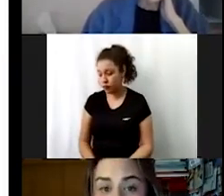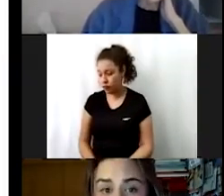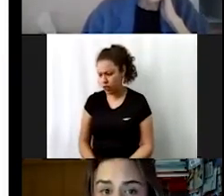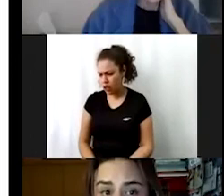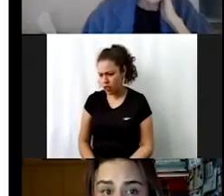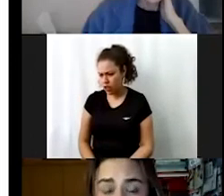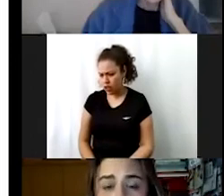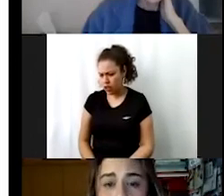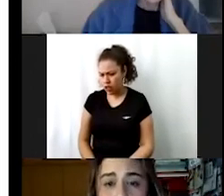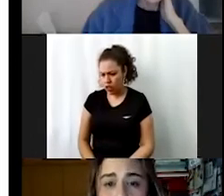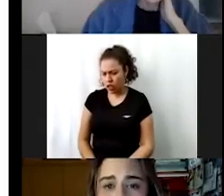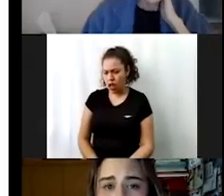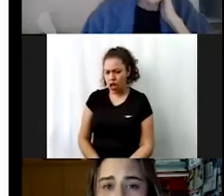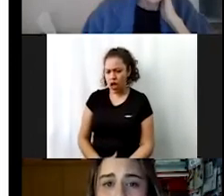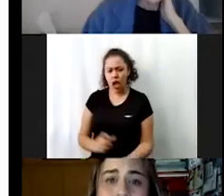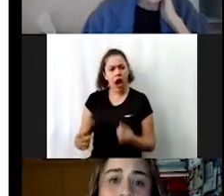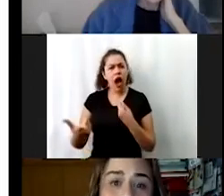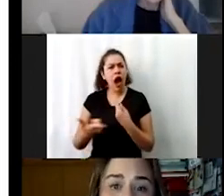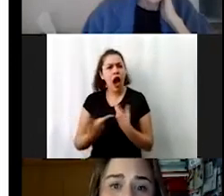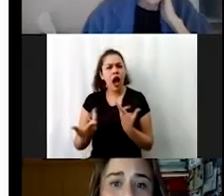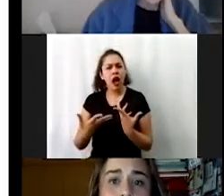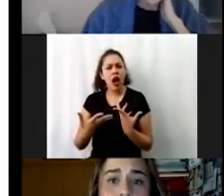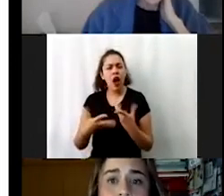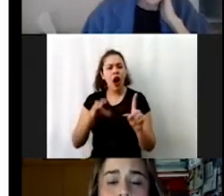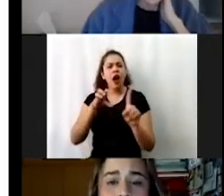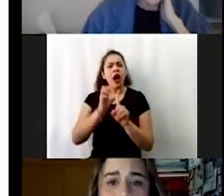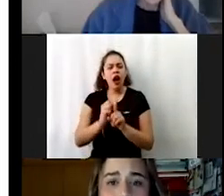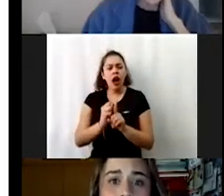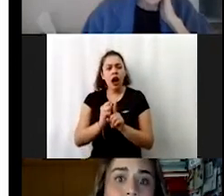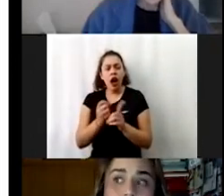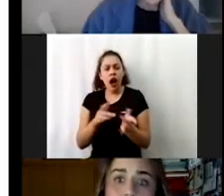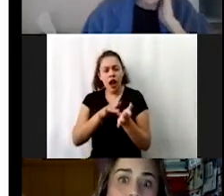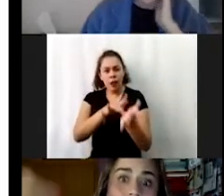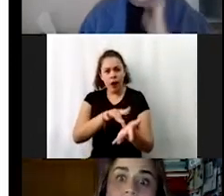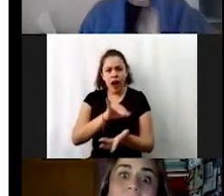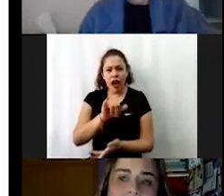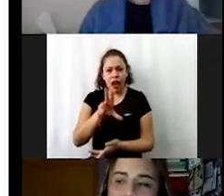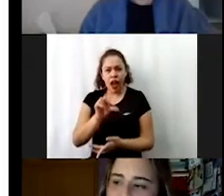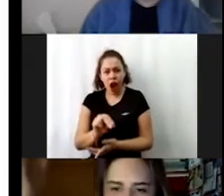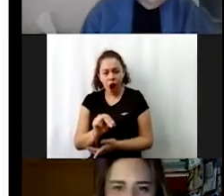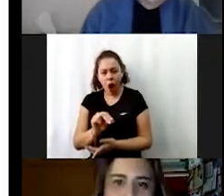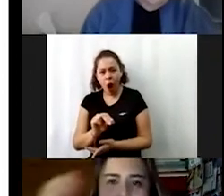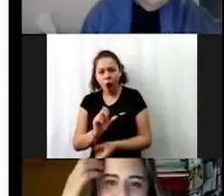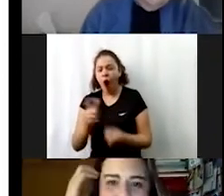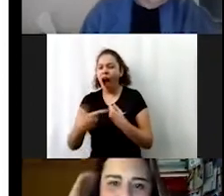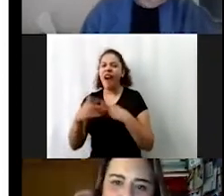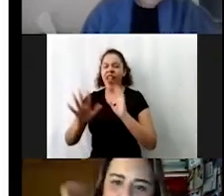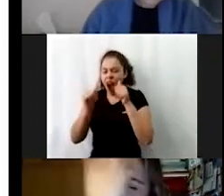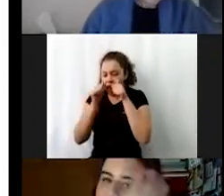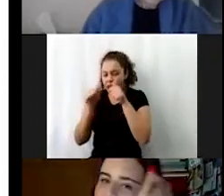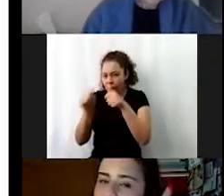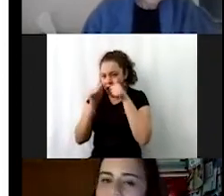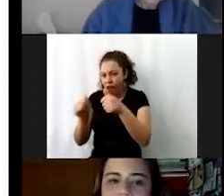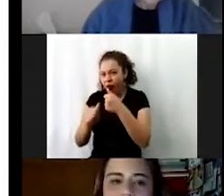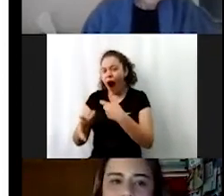llenando un vacío o está añadiendo algo a algo que está sobretrabajado. Otra vez el ejemplo de los